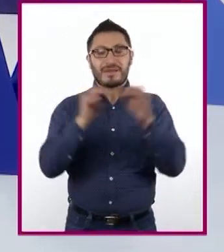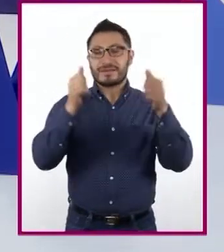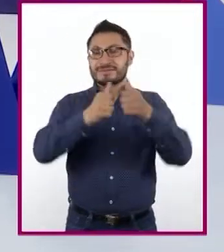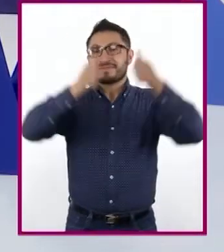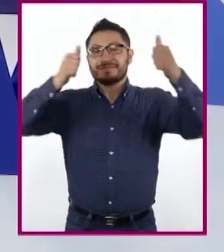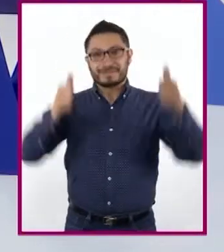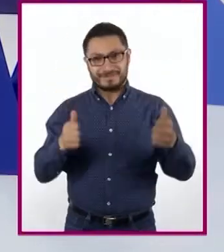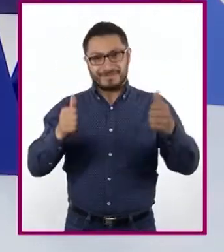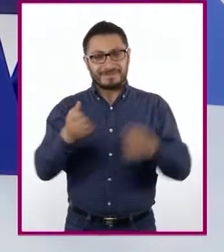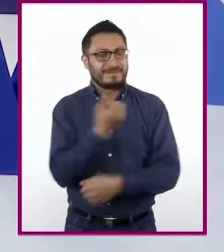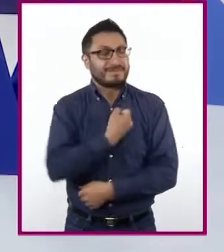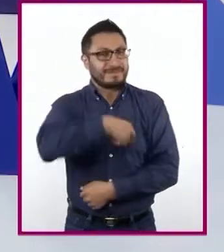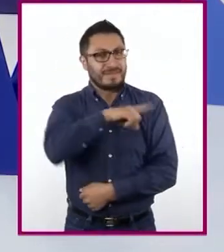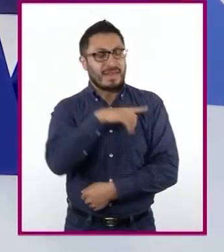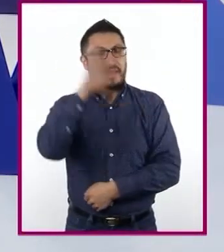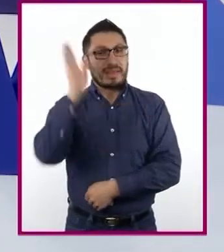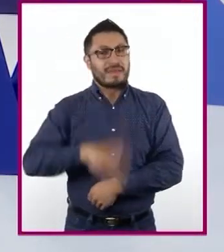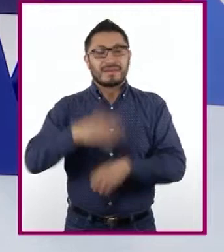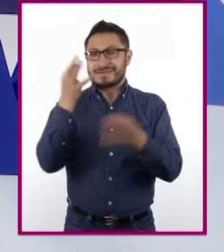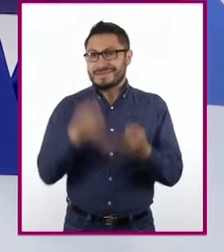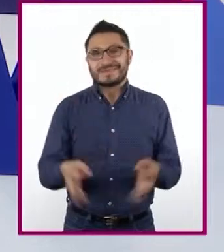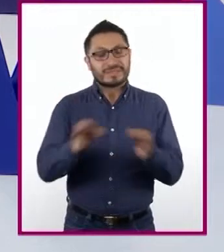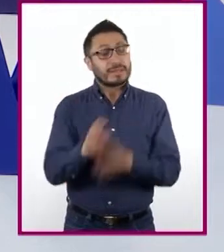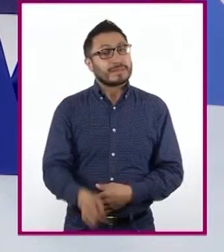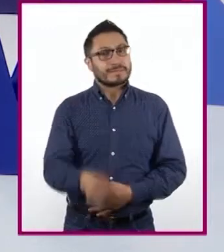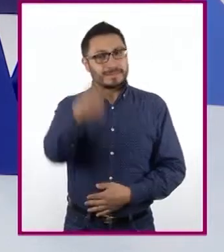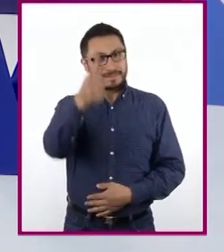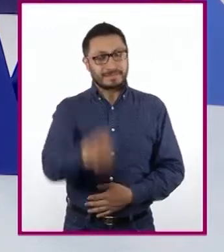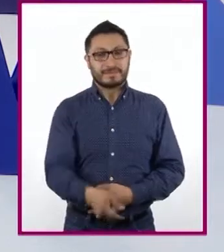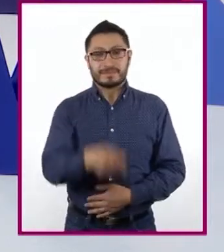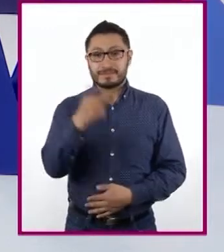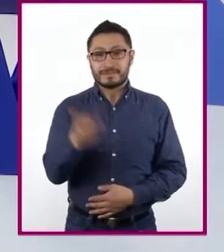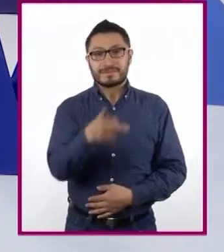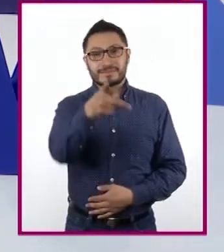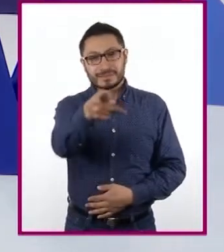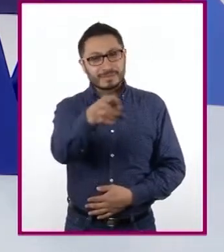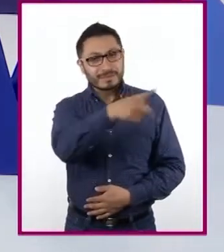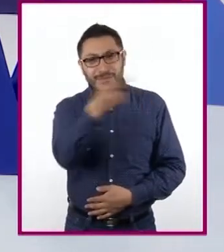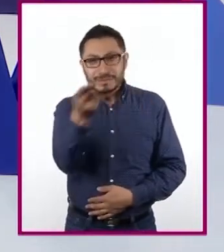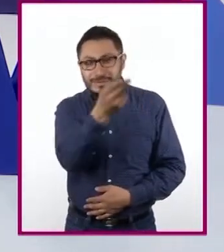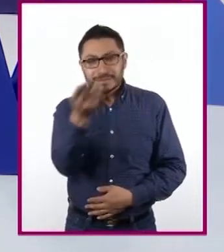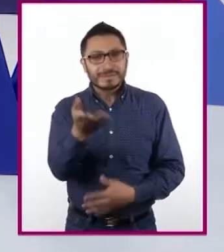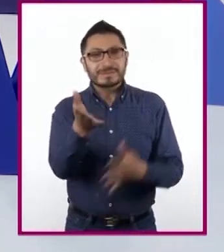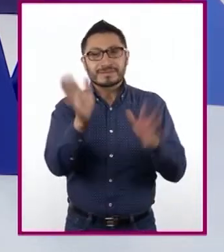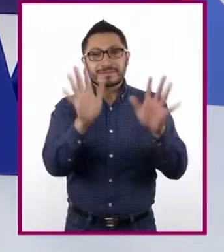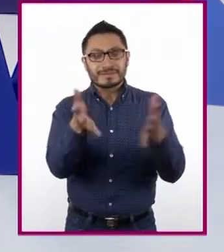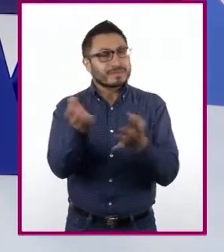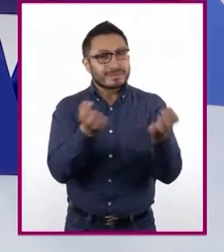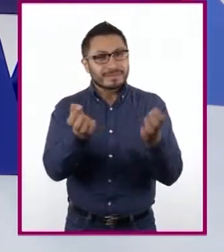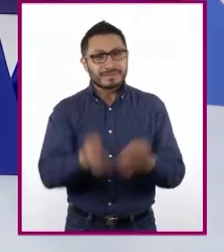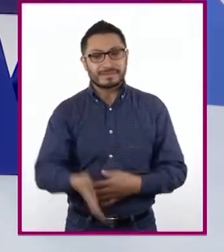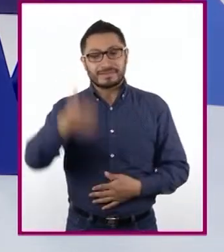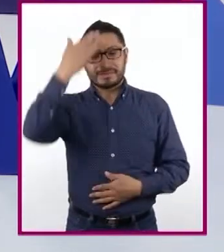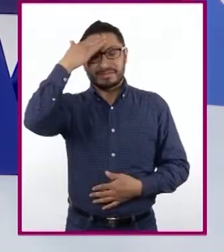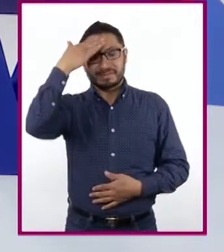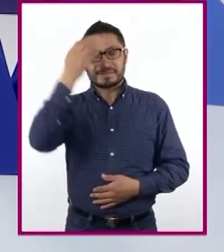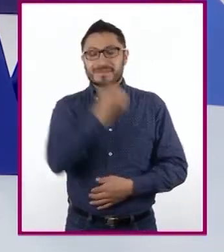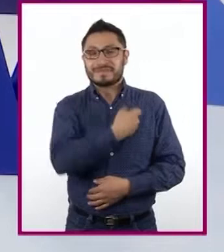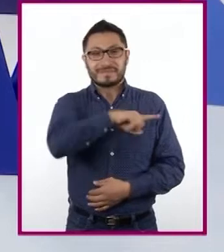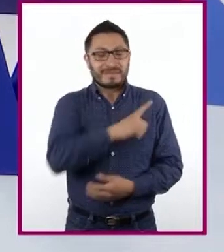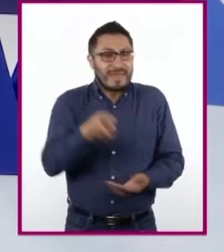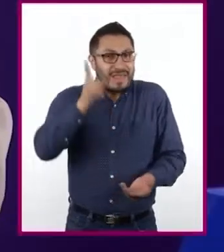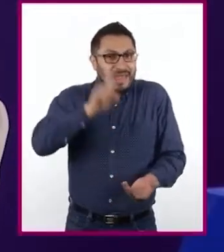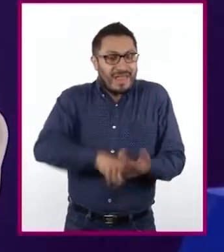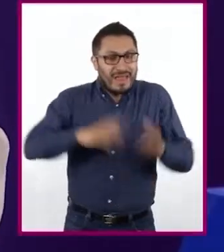distancia. La salud es primero. Además, ¿ya hicieron algo de ejercicio hoy? Hay que mantener la mente sana en cuerpo